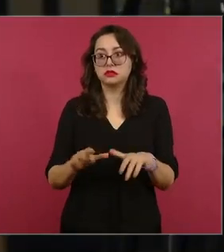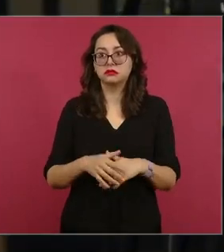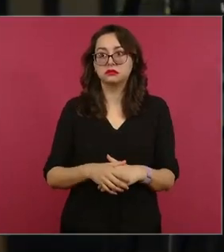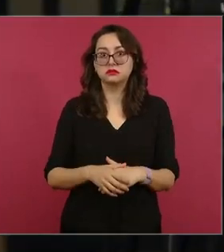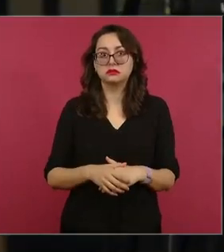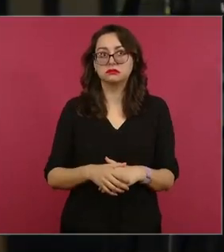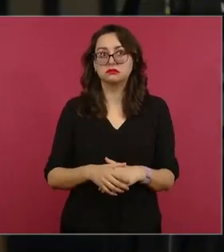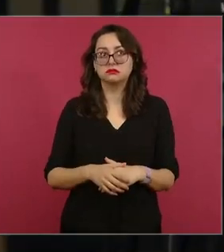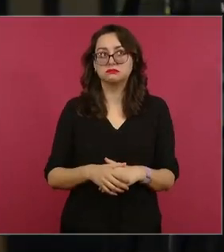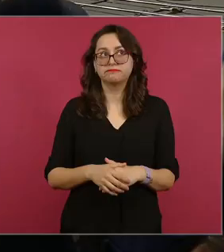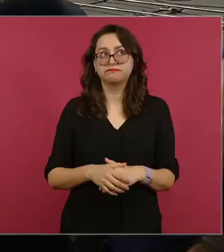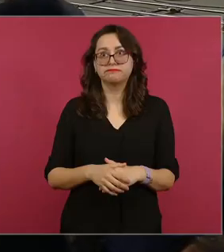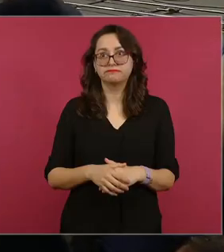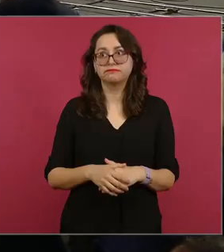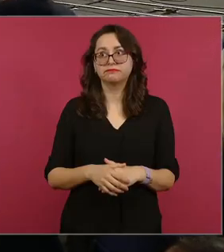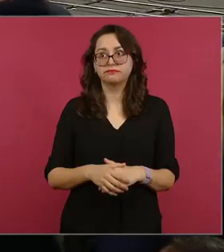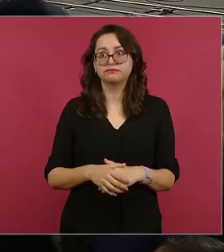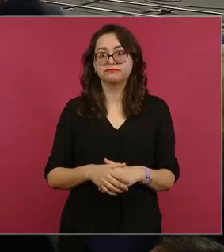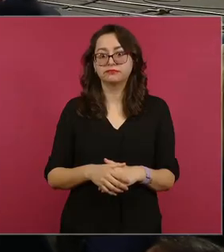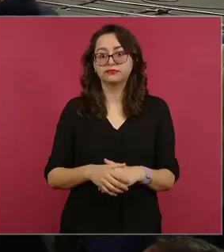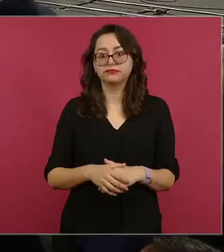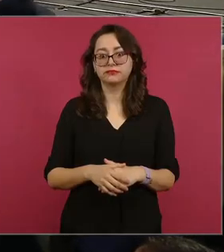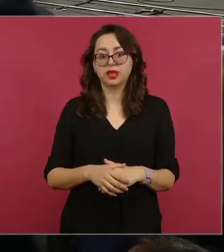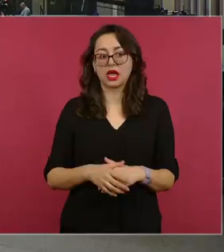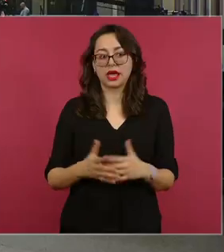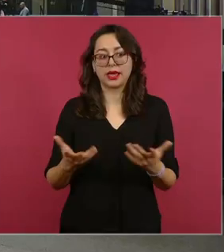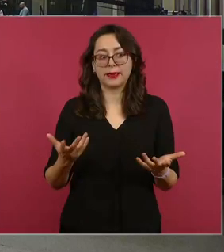muchas gracias, señor presidente. Sí.